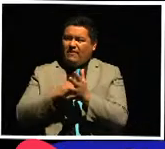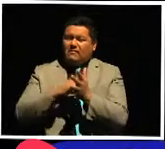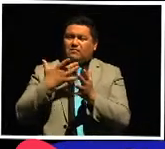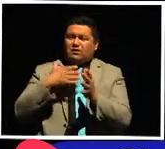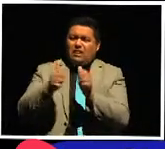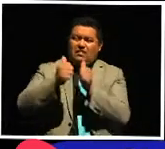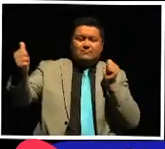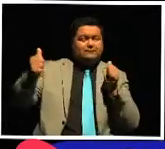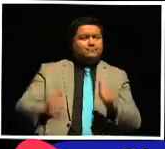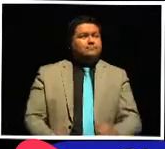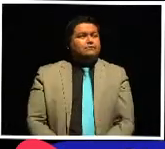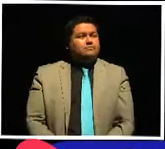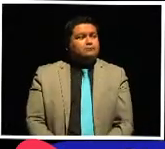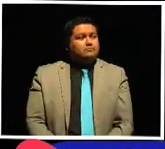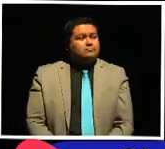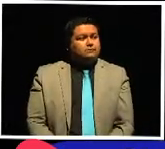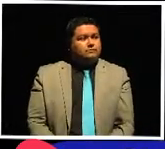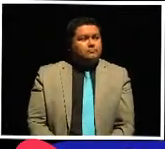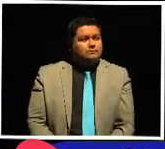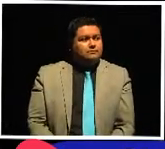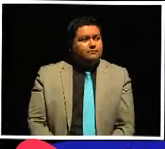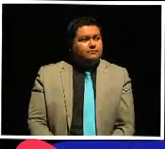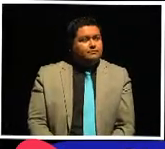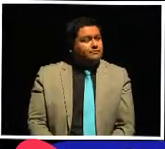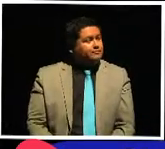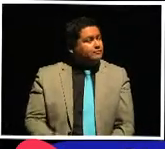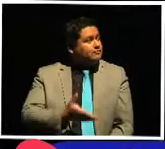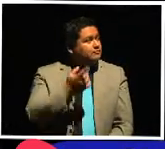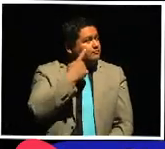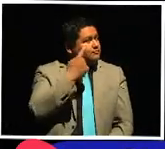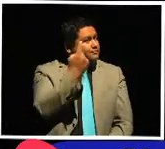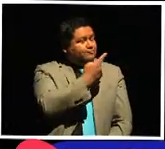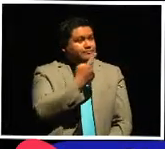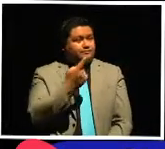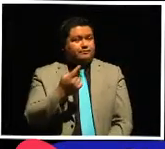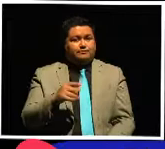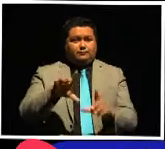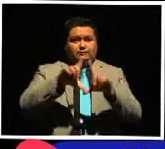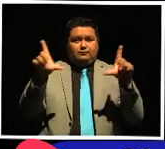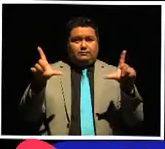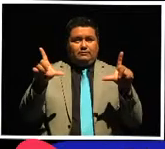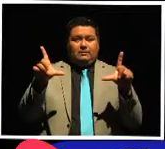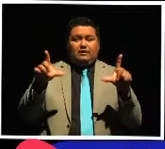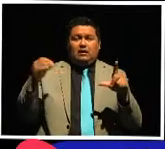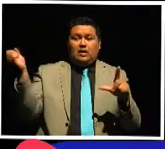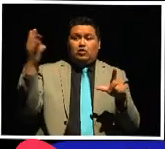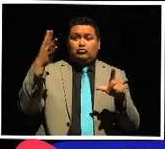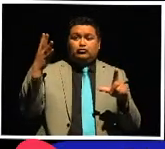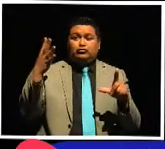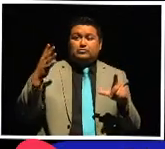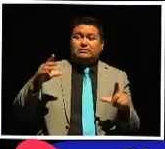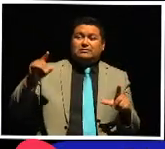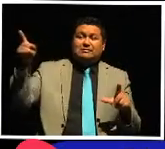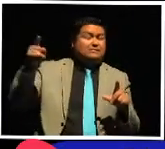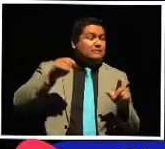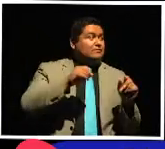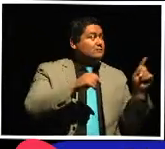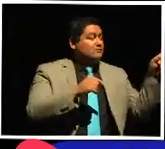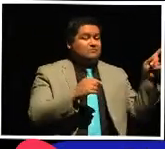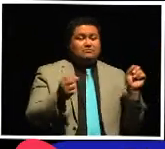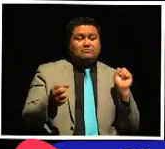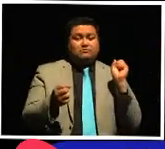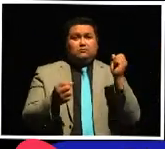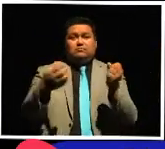Entonces, esto significa ver. Yo te veo, ustedes ven esta pantalla porque llegan luz, desde la pantalla a tus